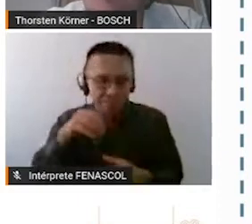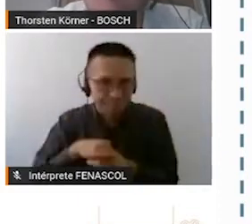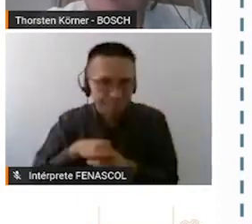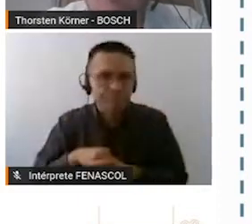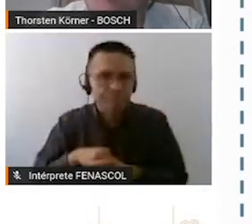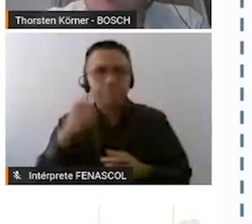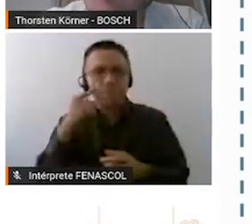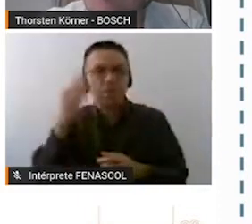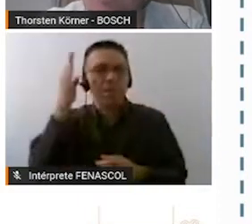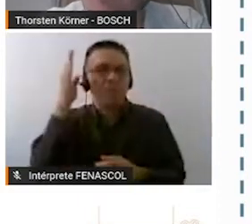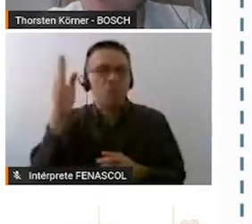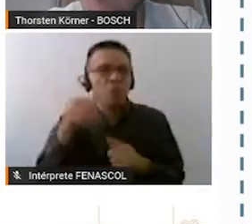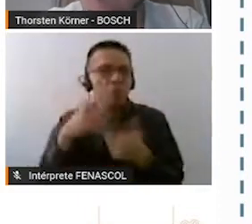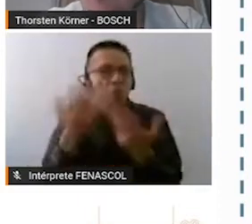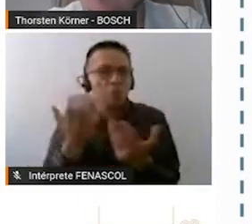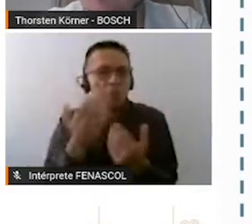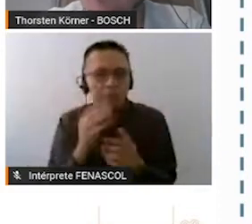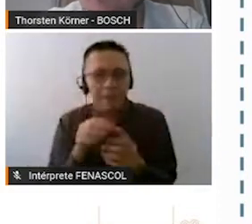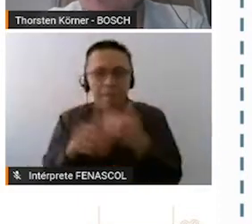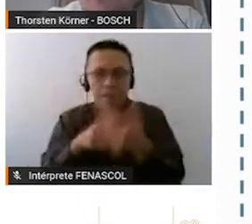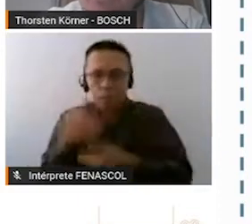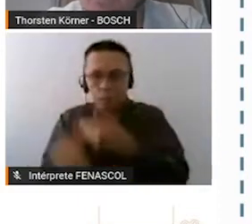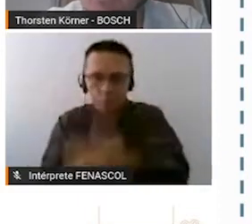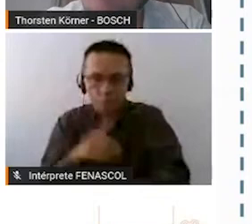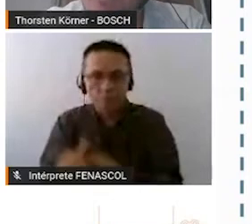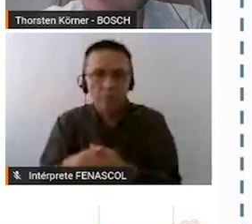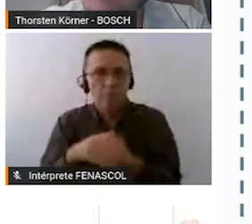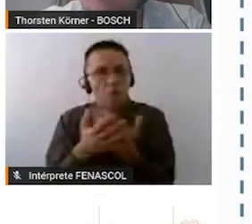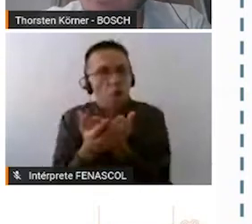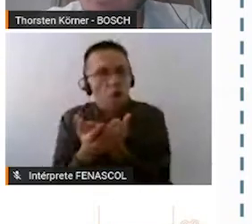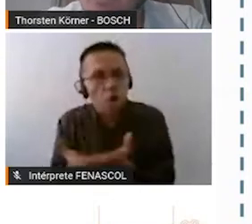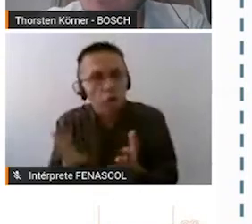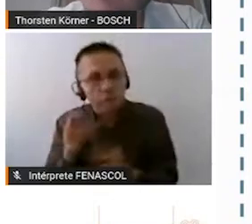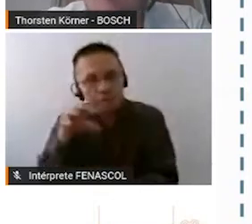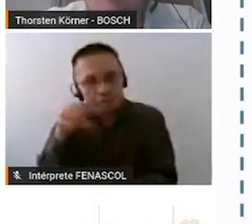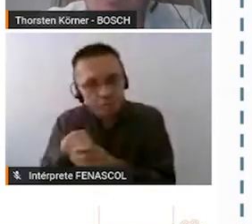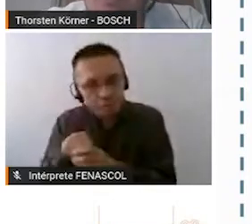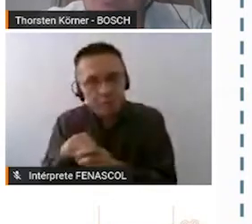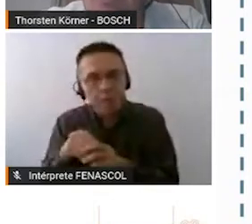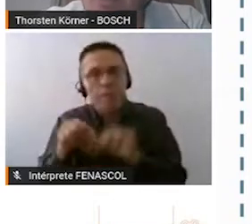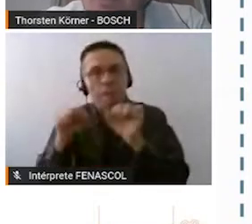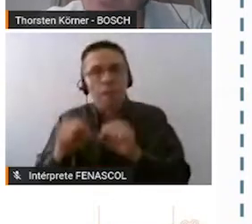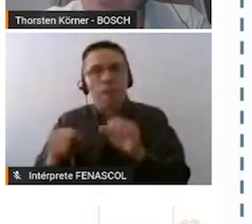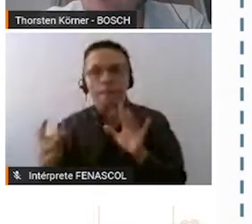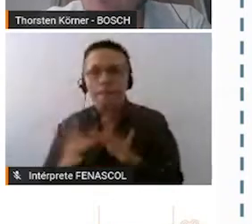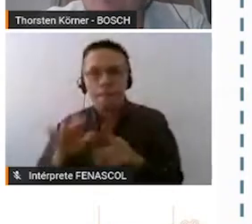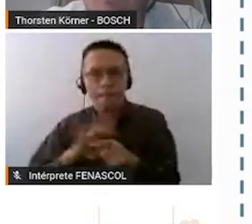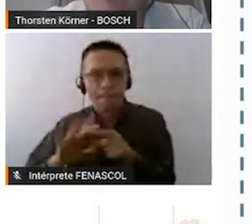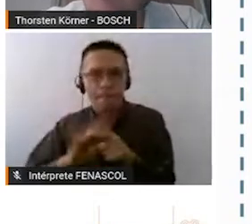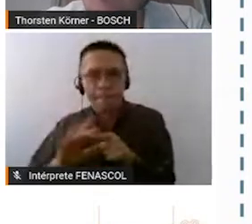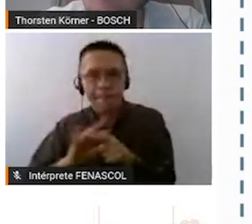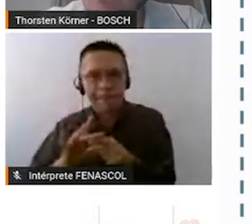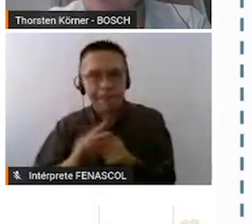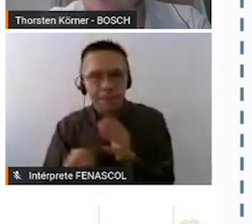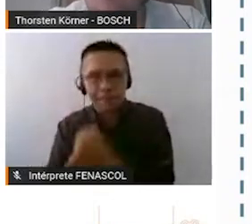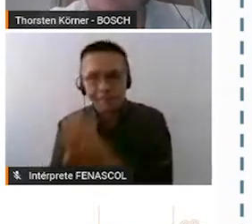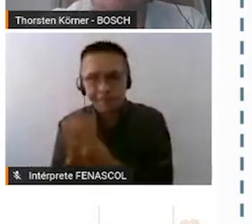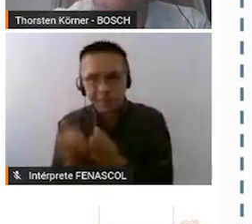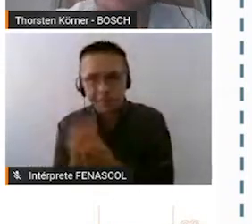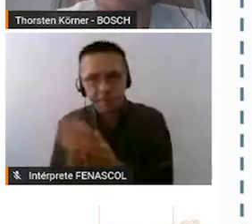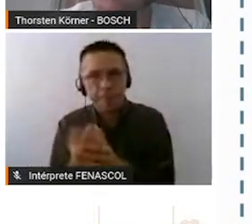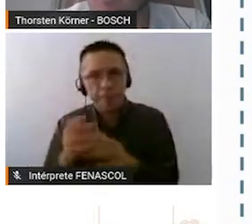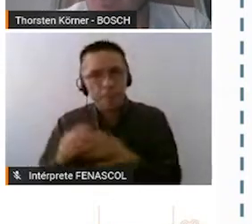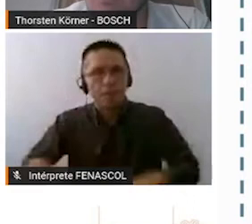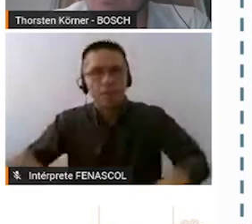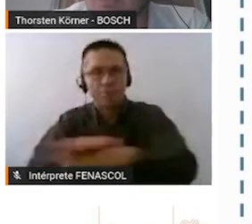también procesos y objetos que se van a poder adaptar de manera autónoma al entorno, y estos ya serán